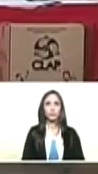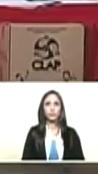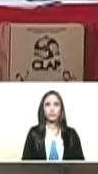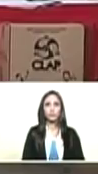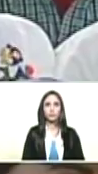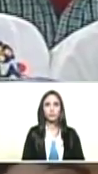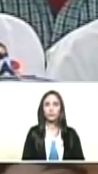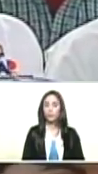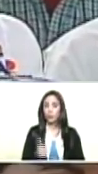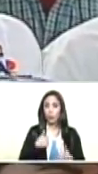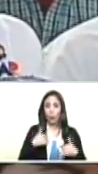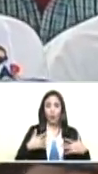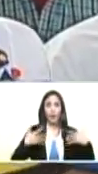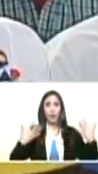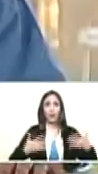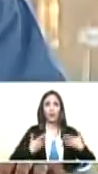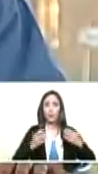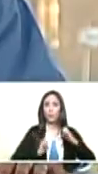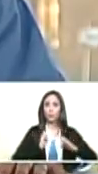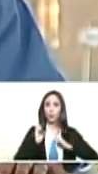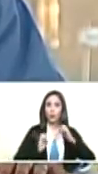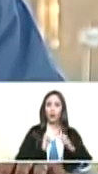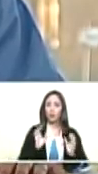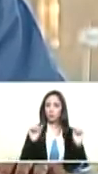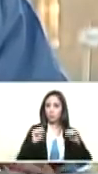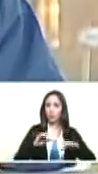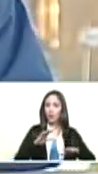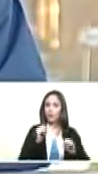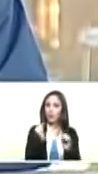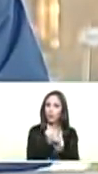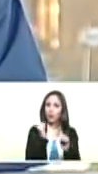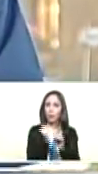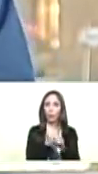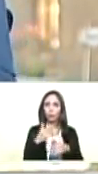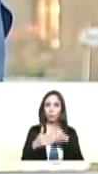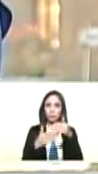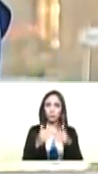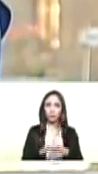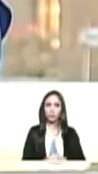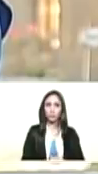Qué felicidad poder trabajar para